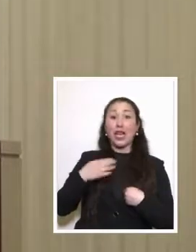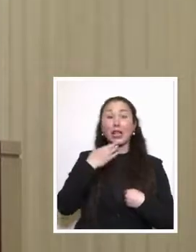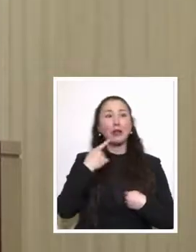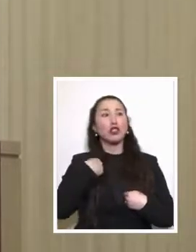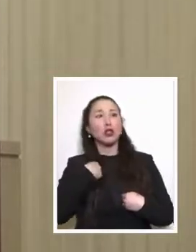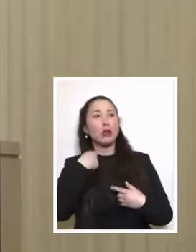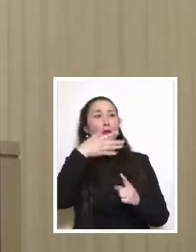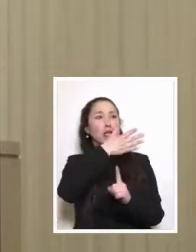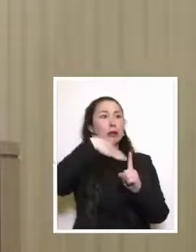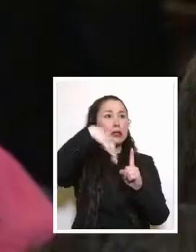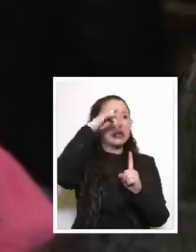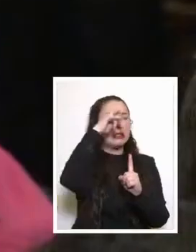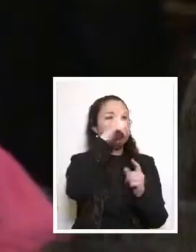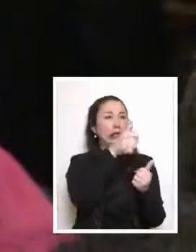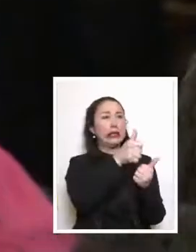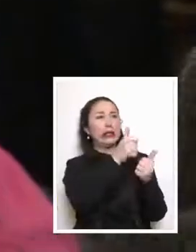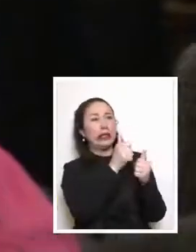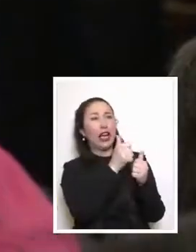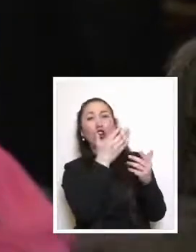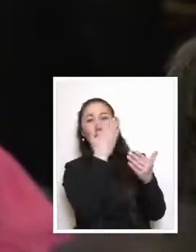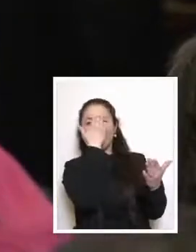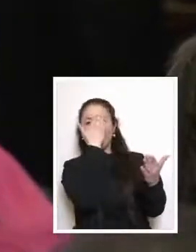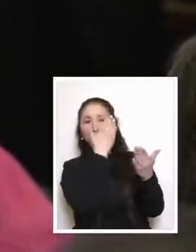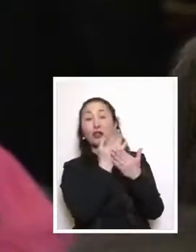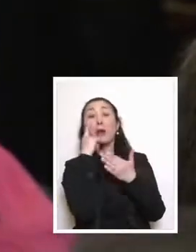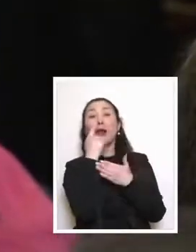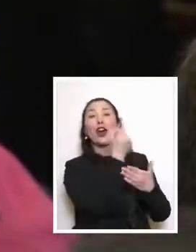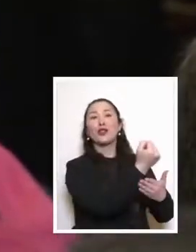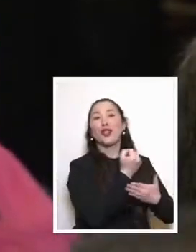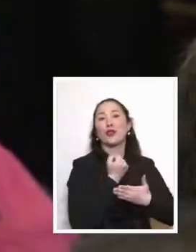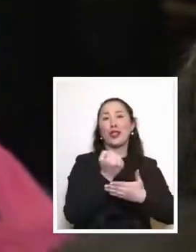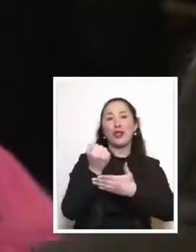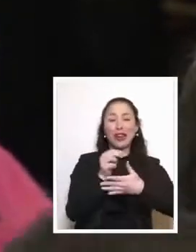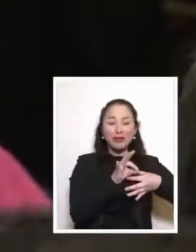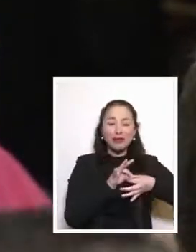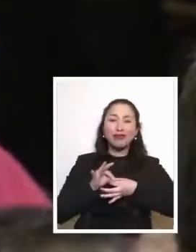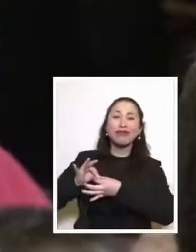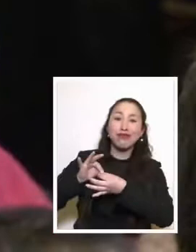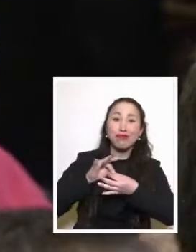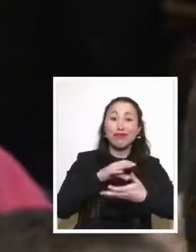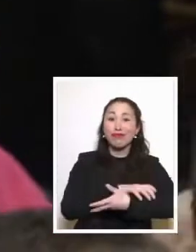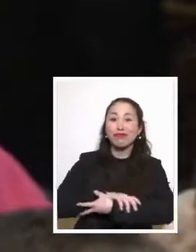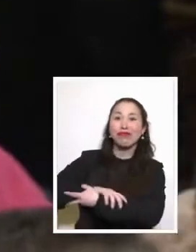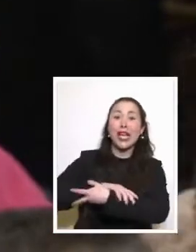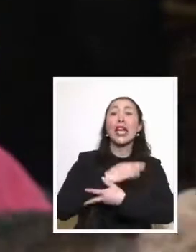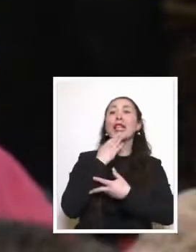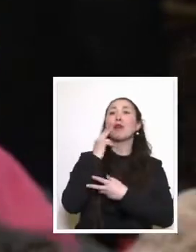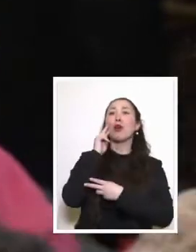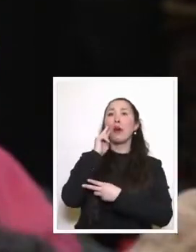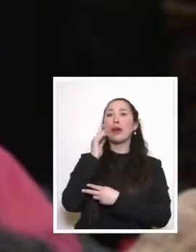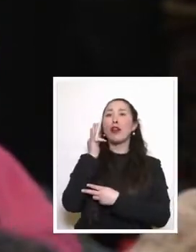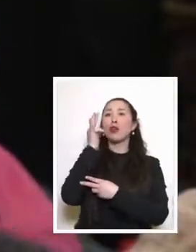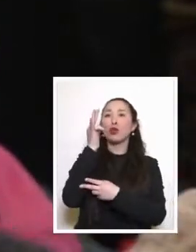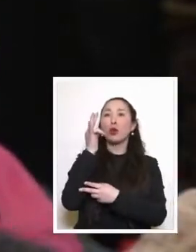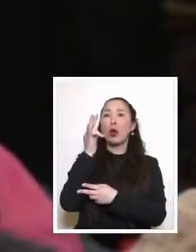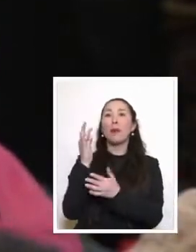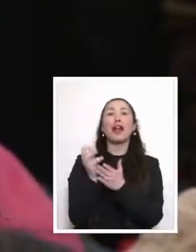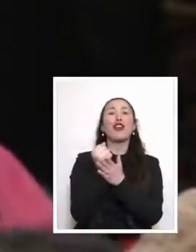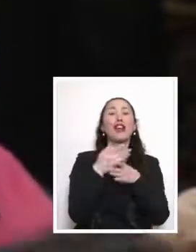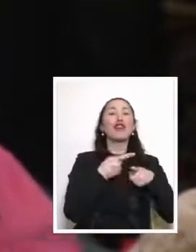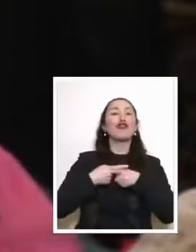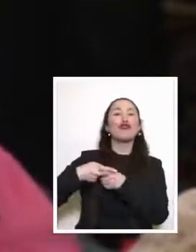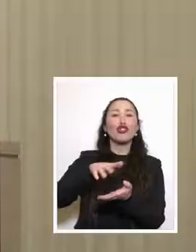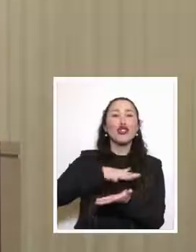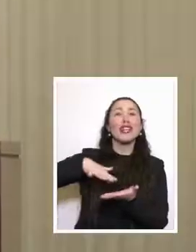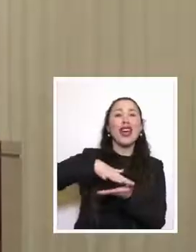enfrentar las adversidades colaborativamente y de reimaginar nuevas aproximaciones para construir sociedades más sostenibles y